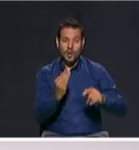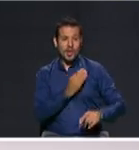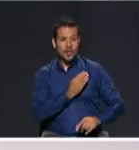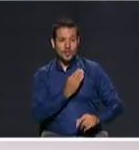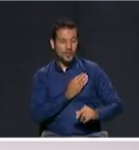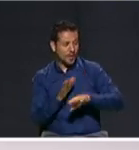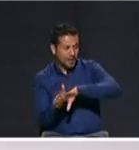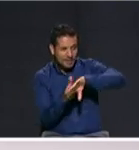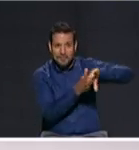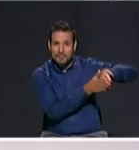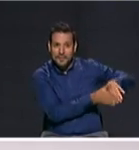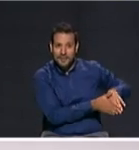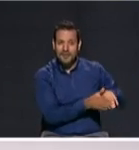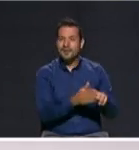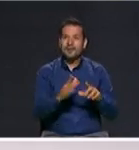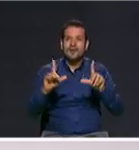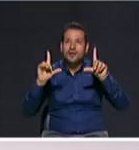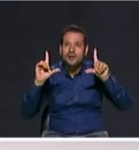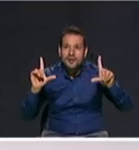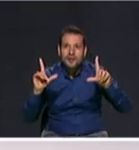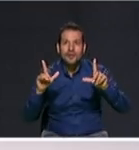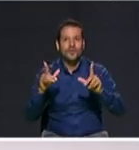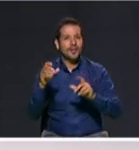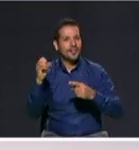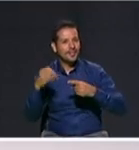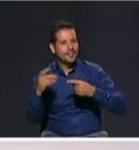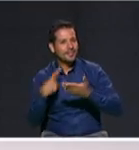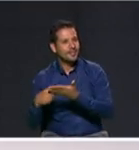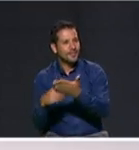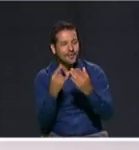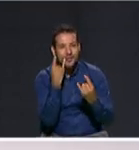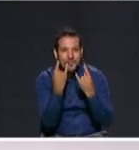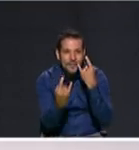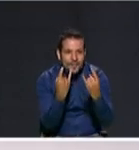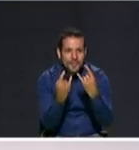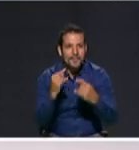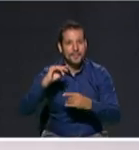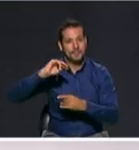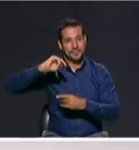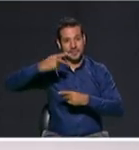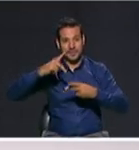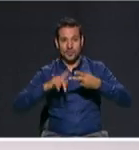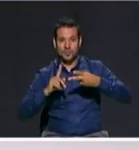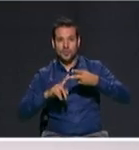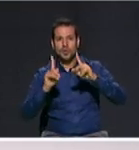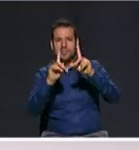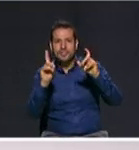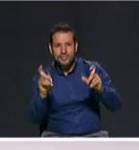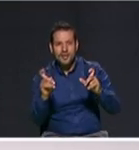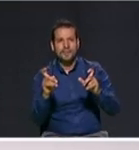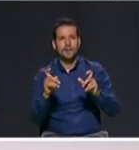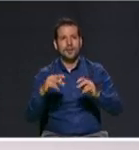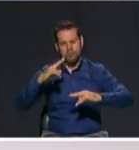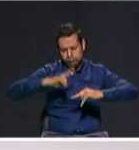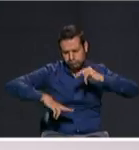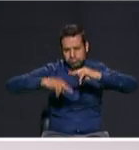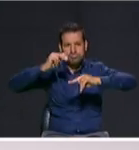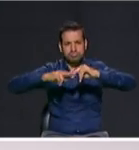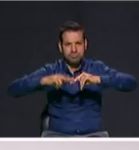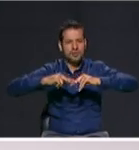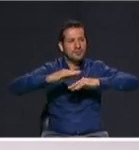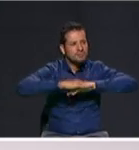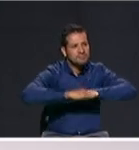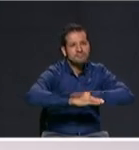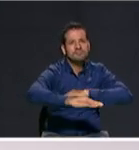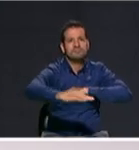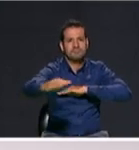real sin duda empecemos entonces en este segundo bloque que tiene que ver con para esta temática inicia